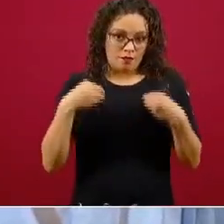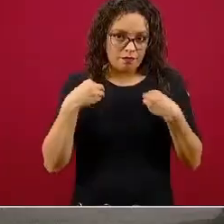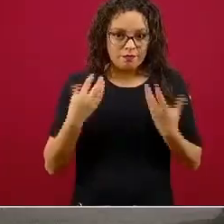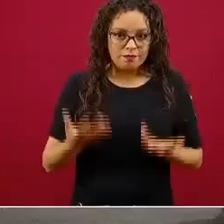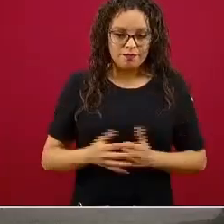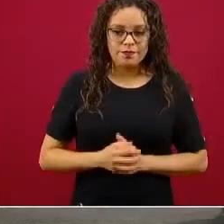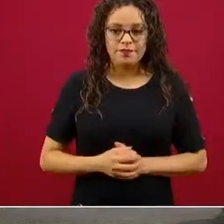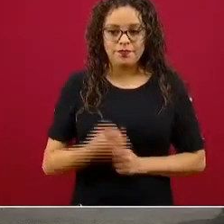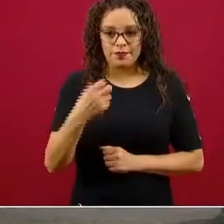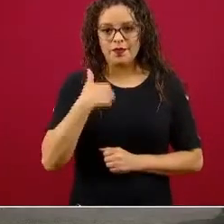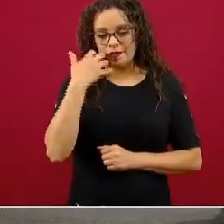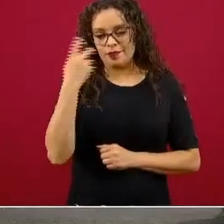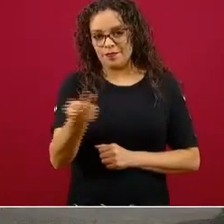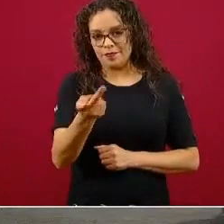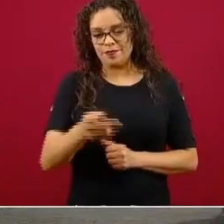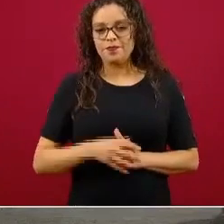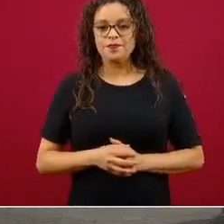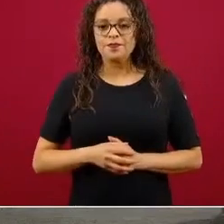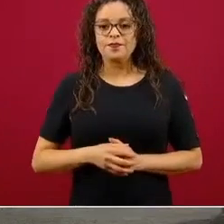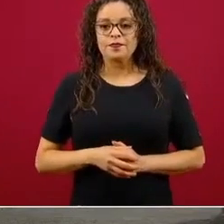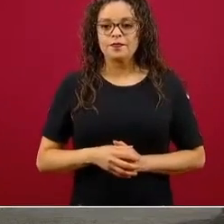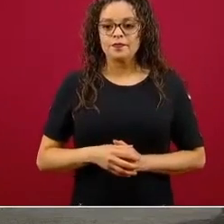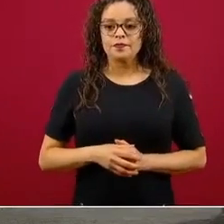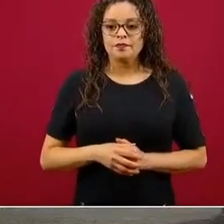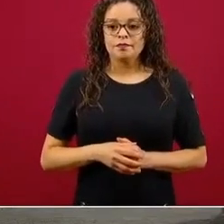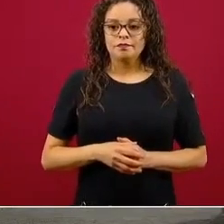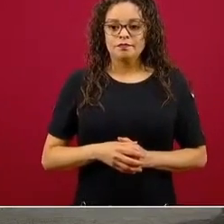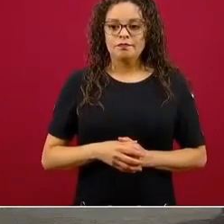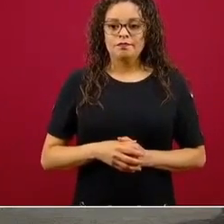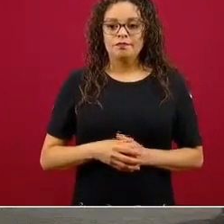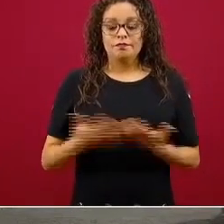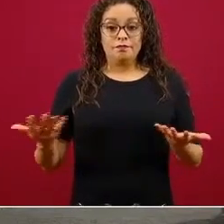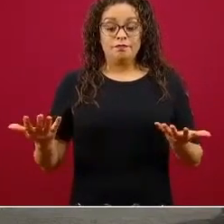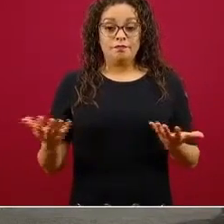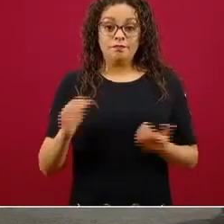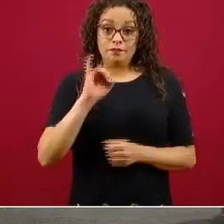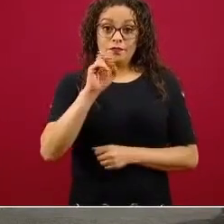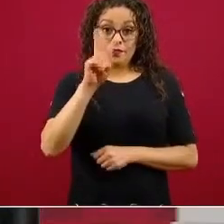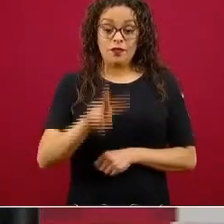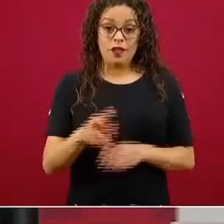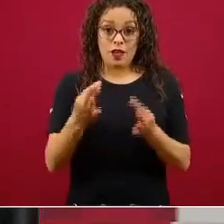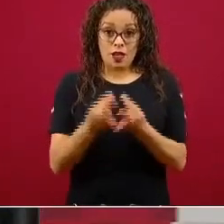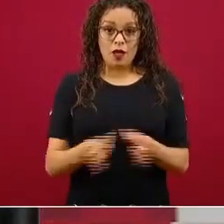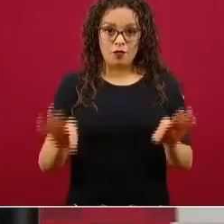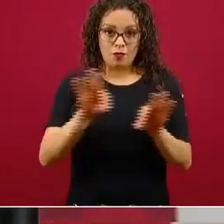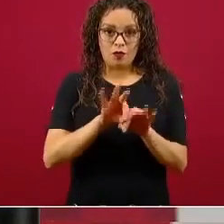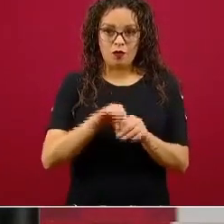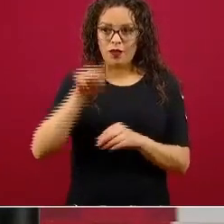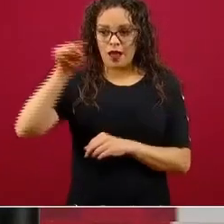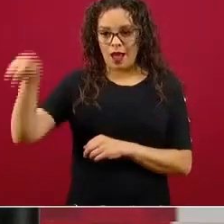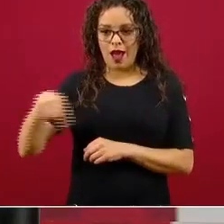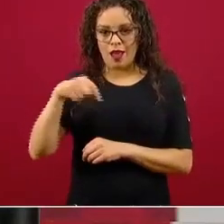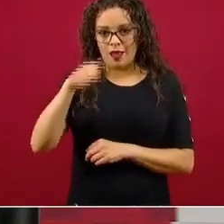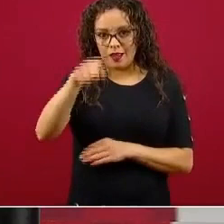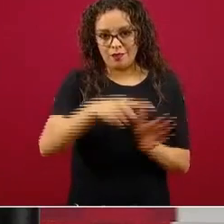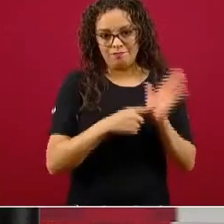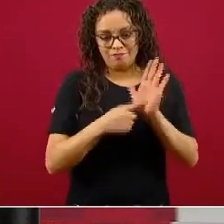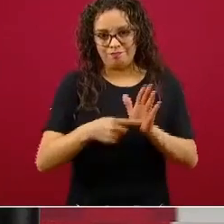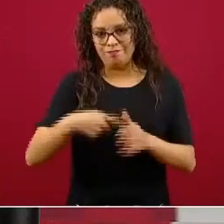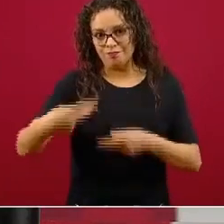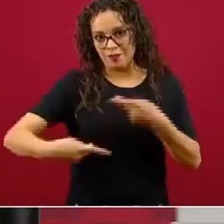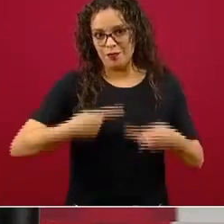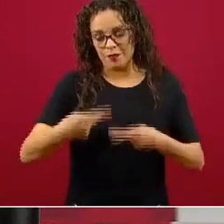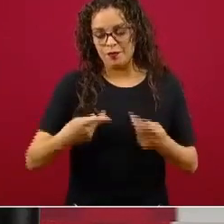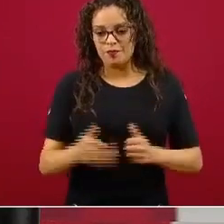Muchas gracias. La inquietud me parece importante que la traiga. Gracias, Lilian. Supongo que